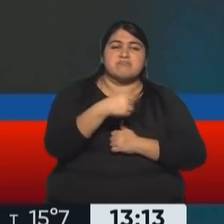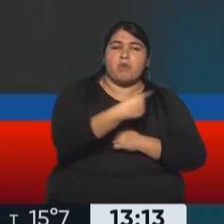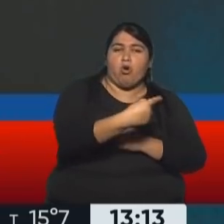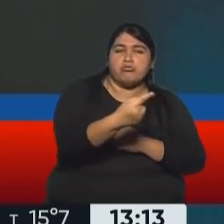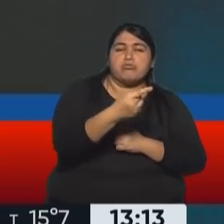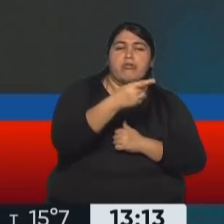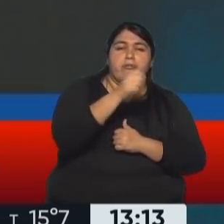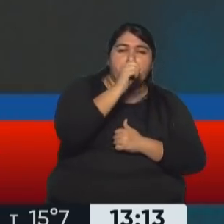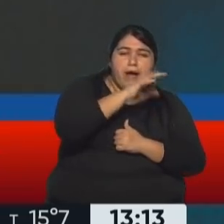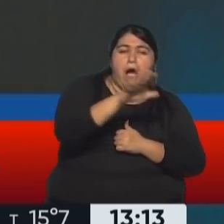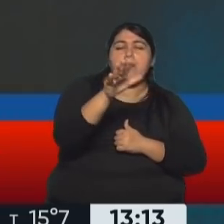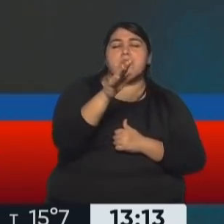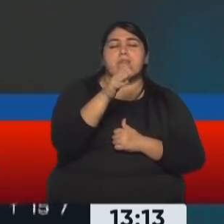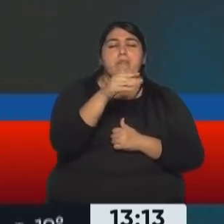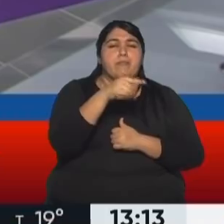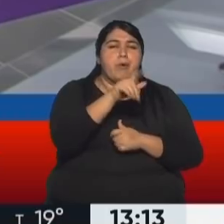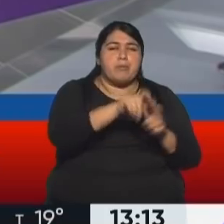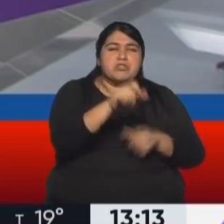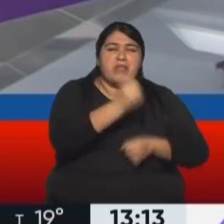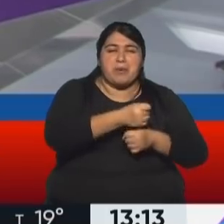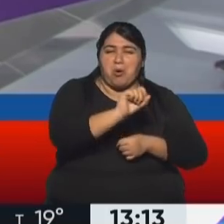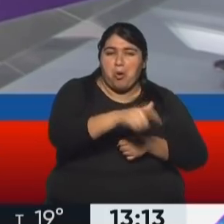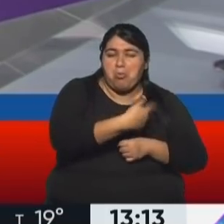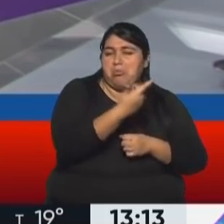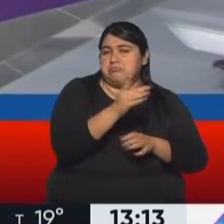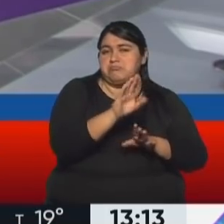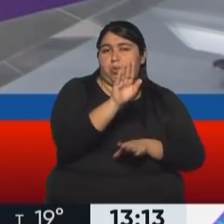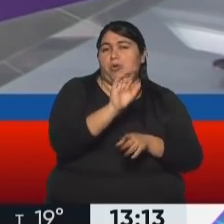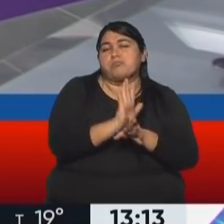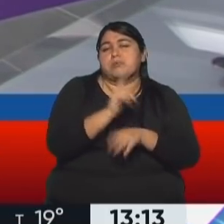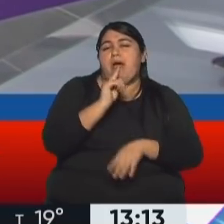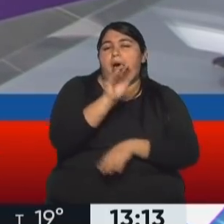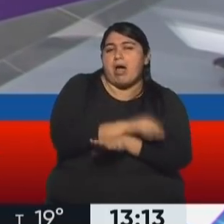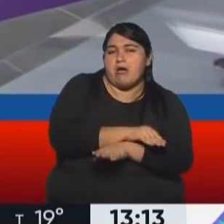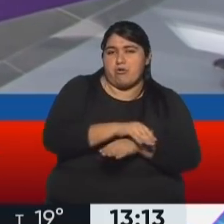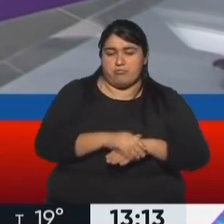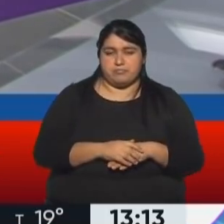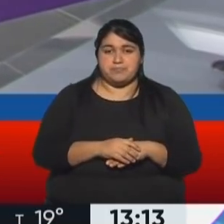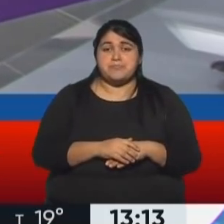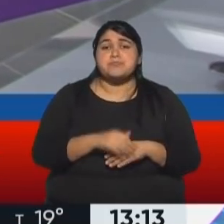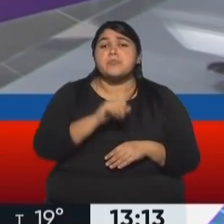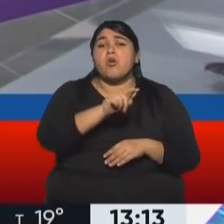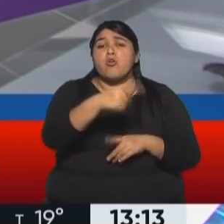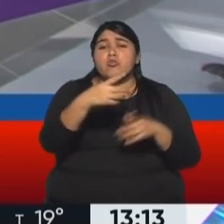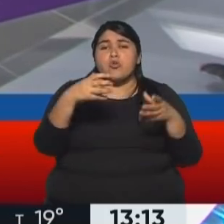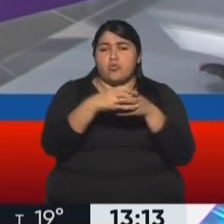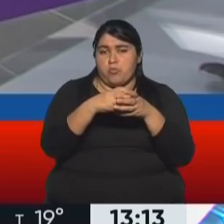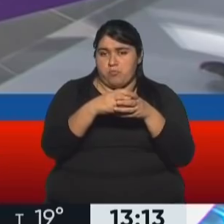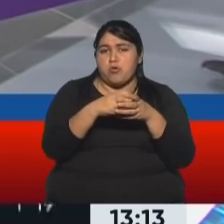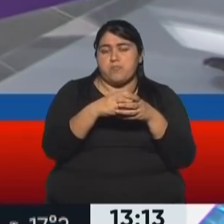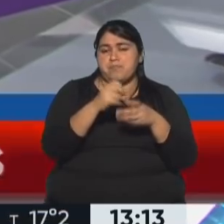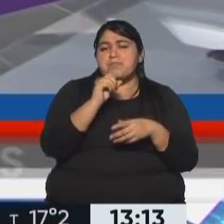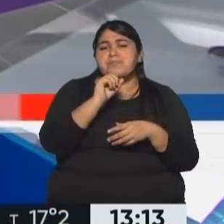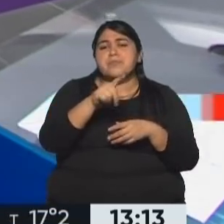obrero, bueno, queda un poquito matizado con todo eso. El partido también tiene, Ayelén, organismos que le responden, que